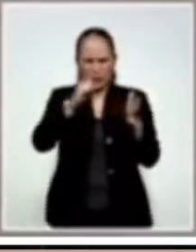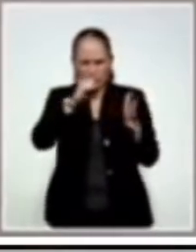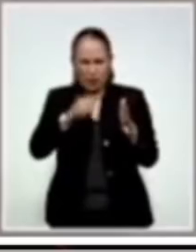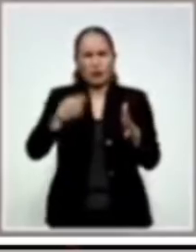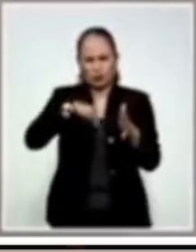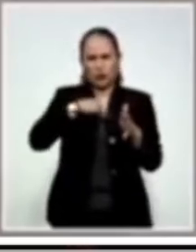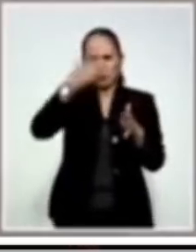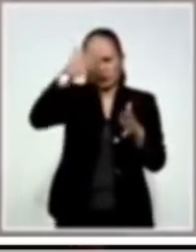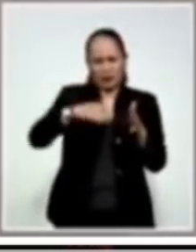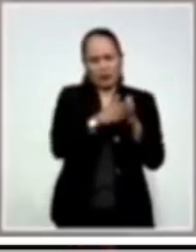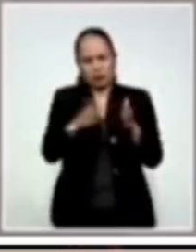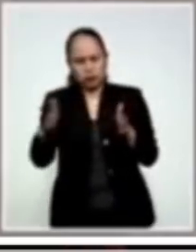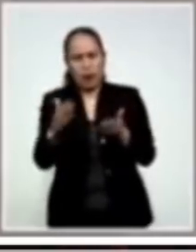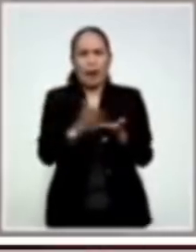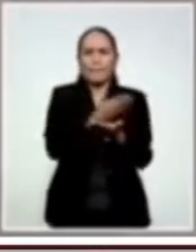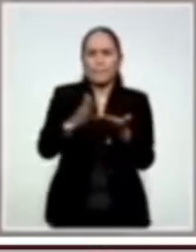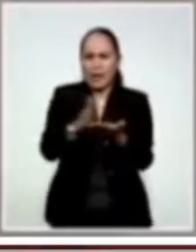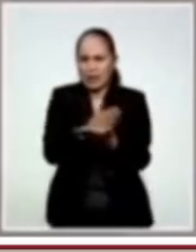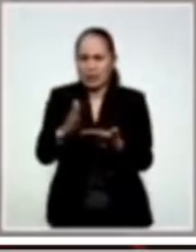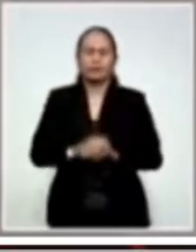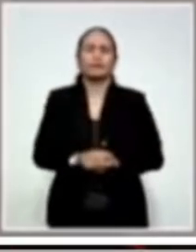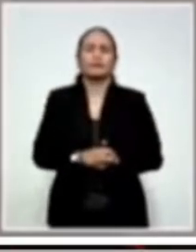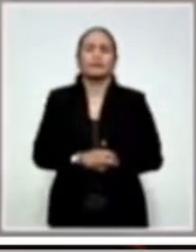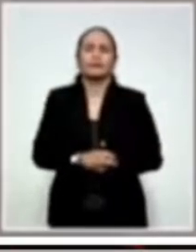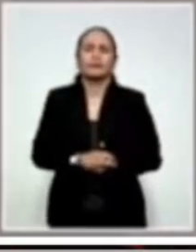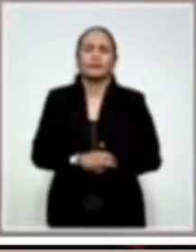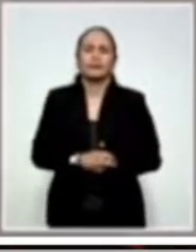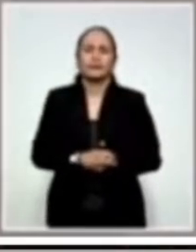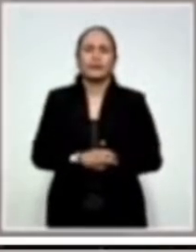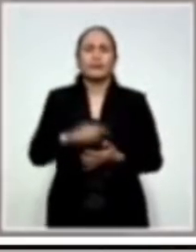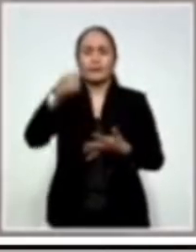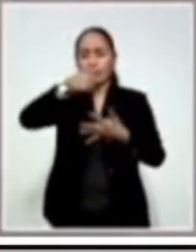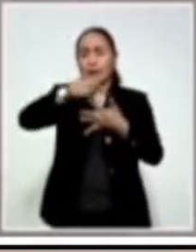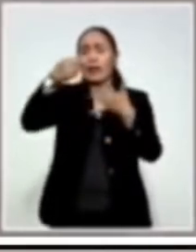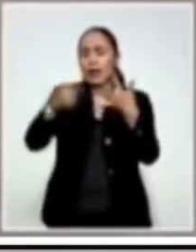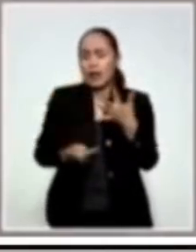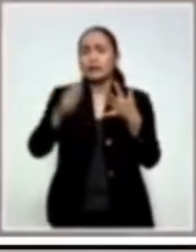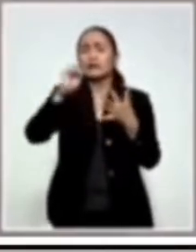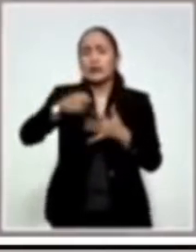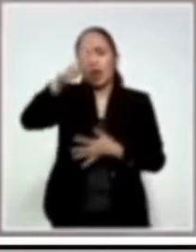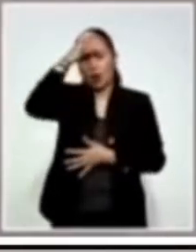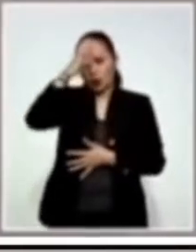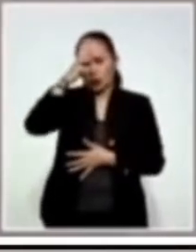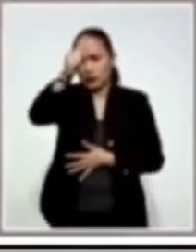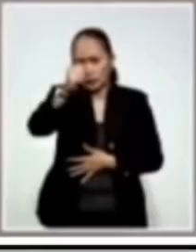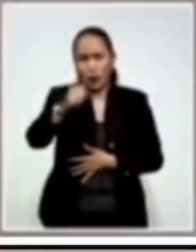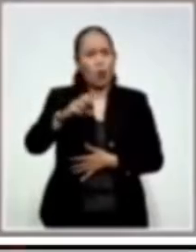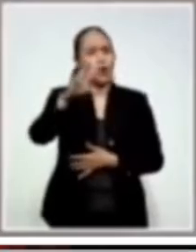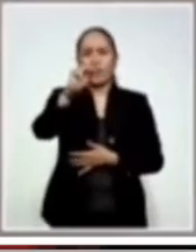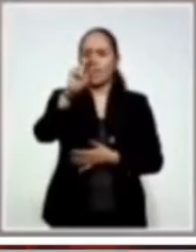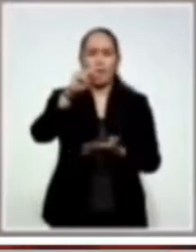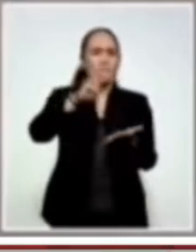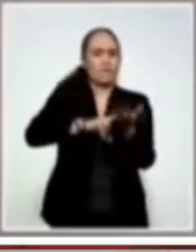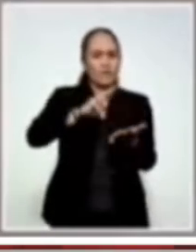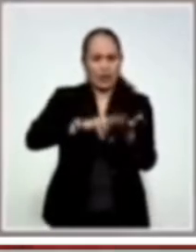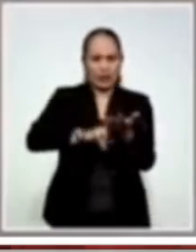por apartados, y los apartados normalmente se refieren a los conceptos de invalidez de la demanda